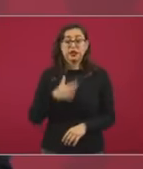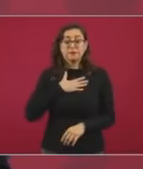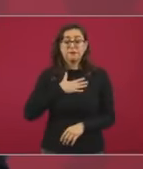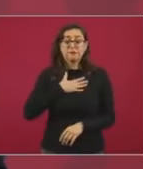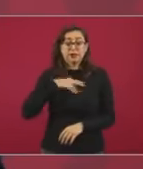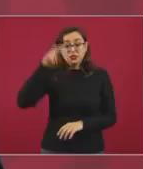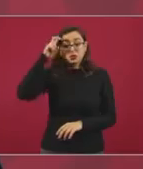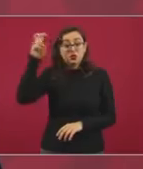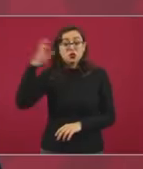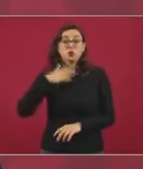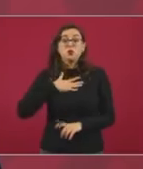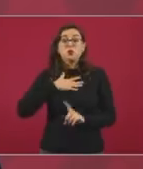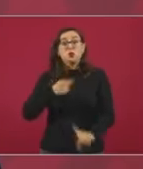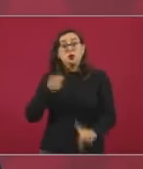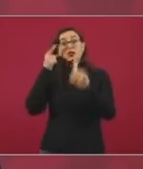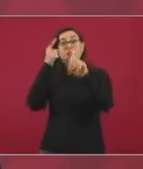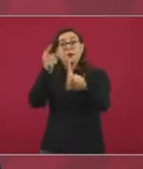ese,